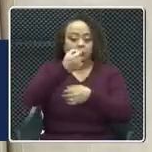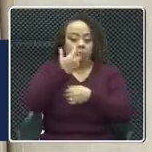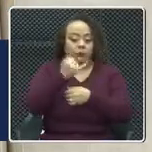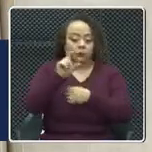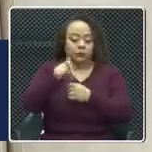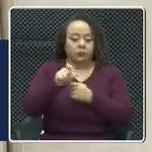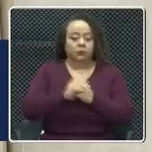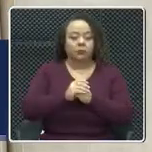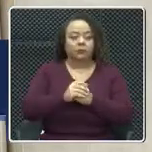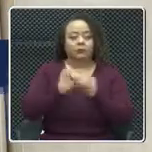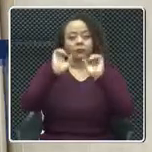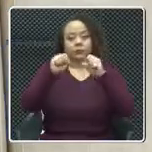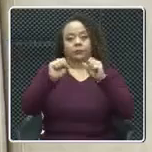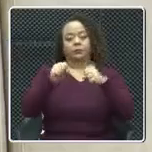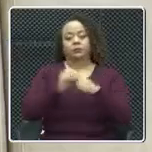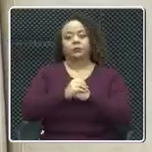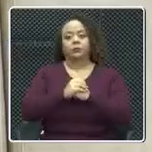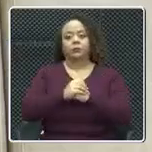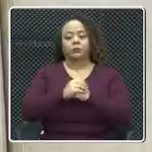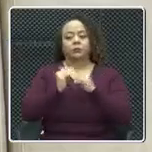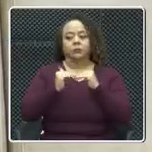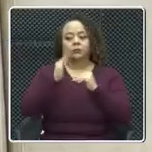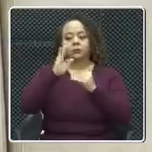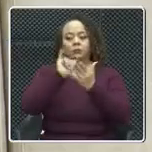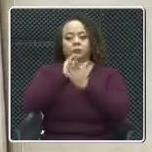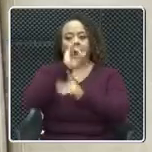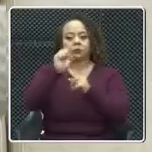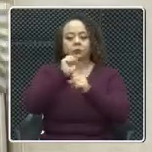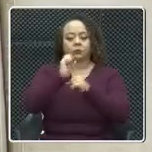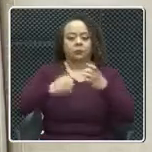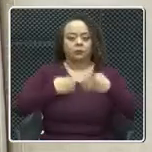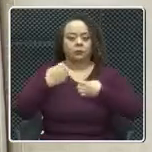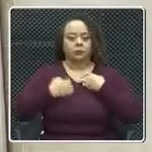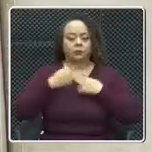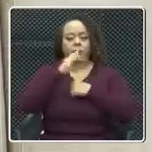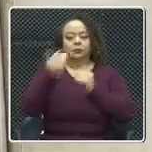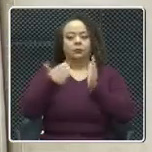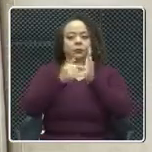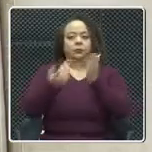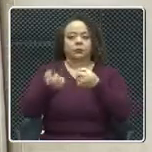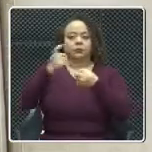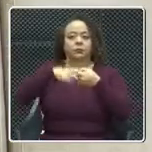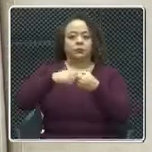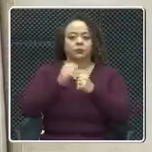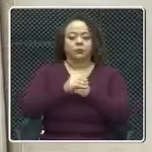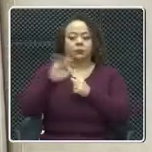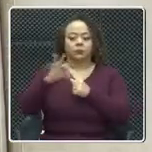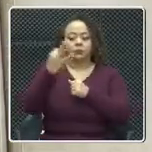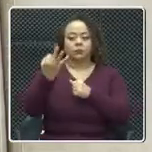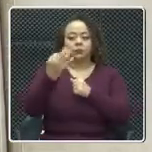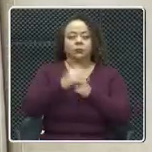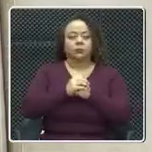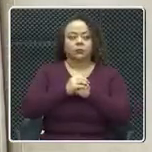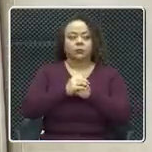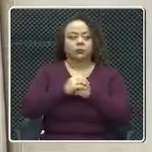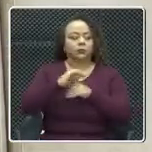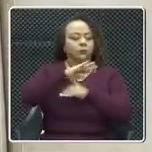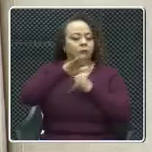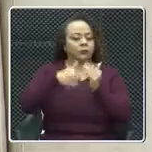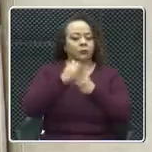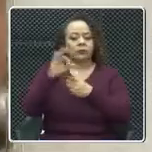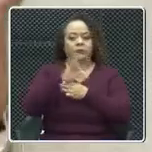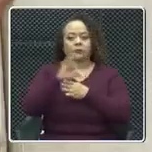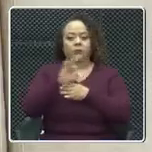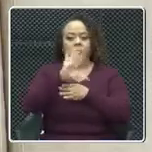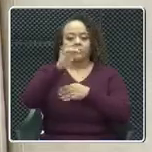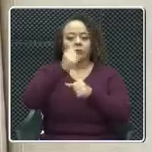requiere, claro. podría... superar esa situación emocional y reincorporarse de una manera totalmente funcional